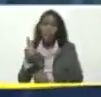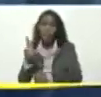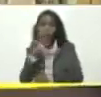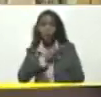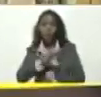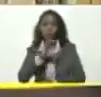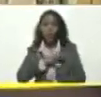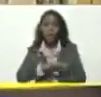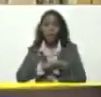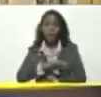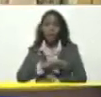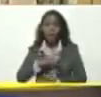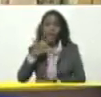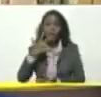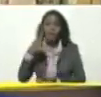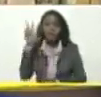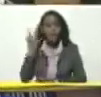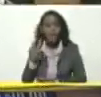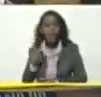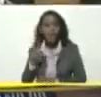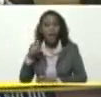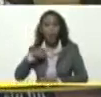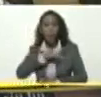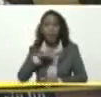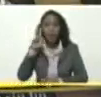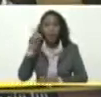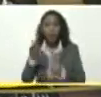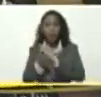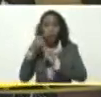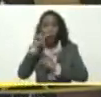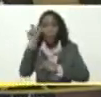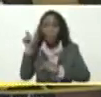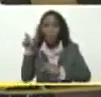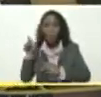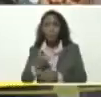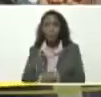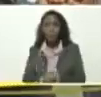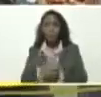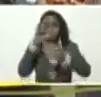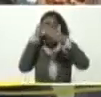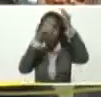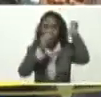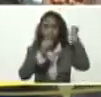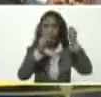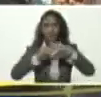su embajador en Caracas y nuestra embajadora en Hanoi.